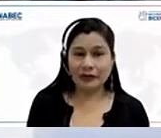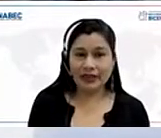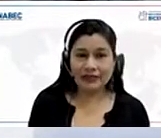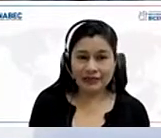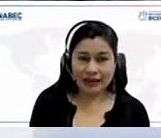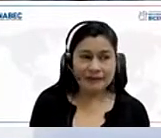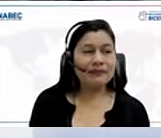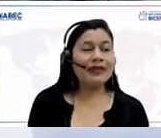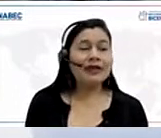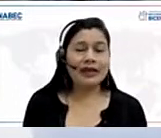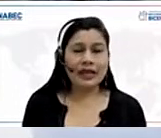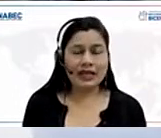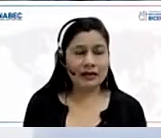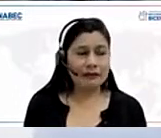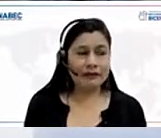nuestra audiencia.